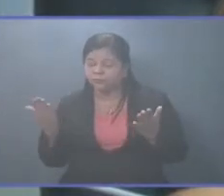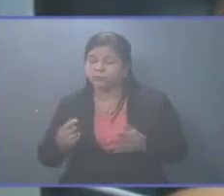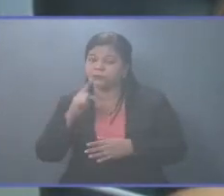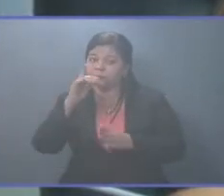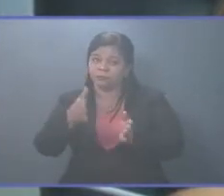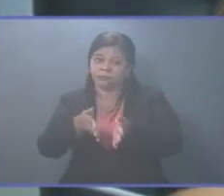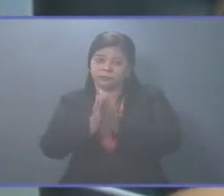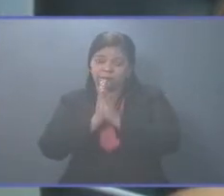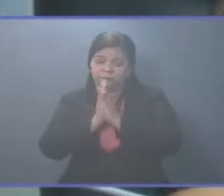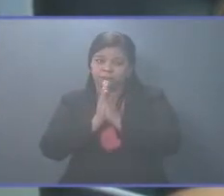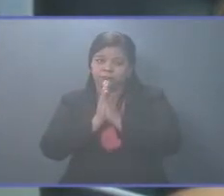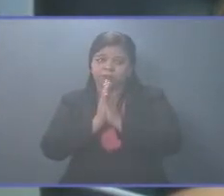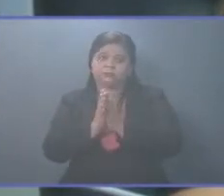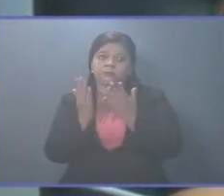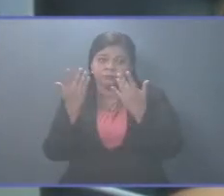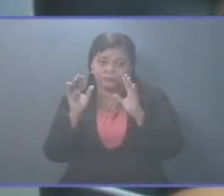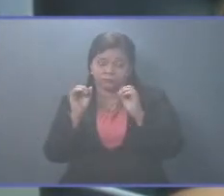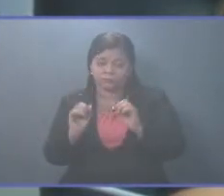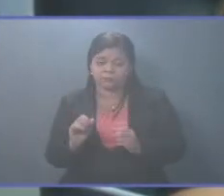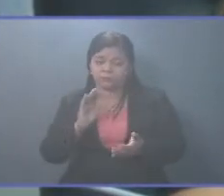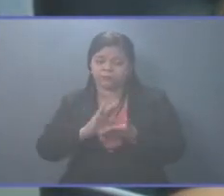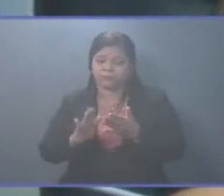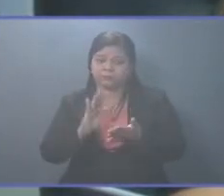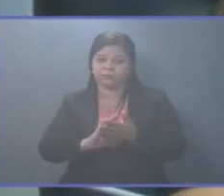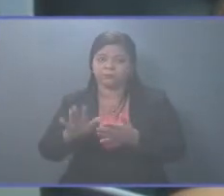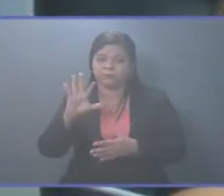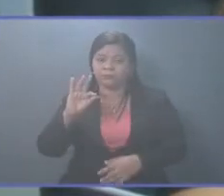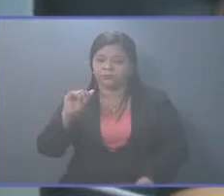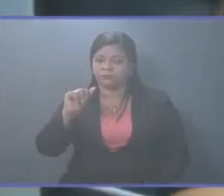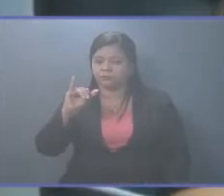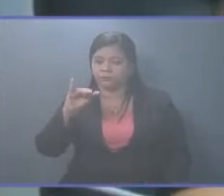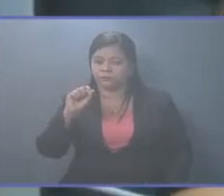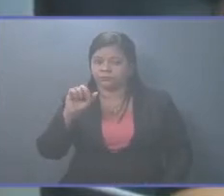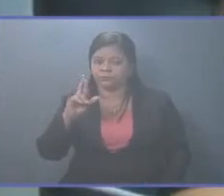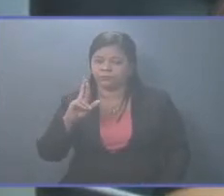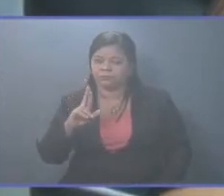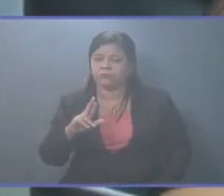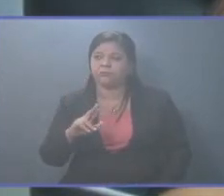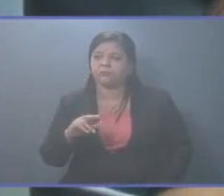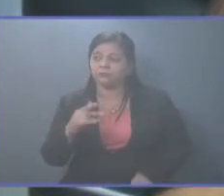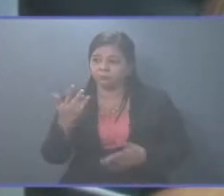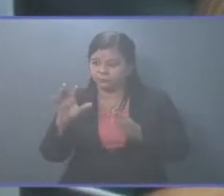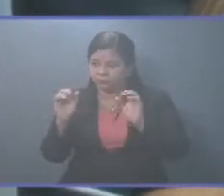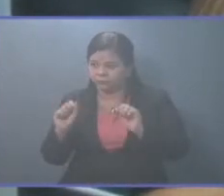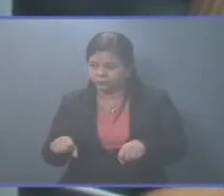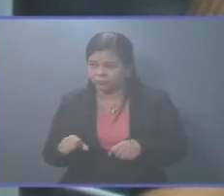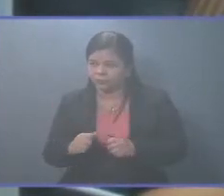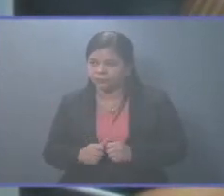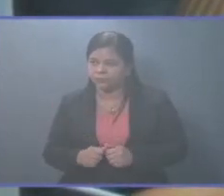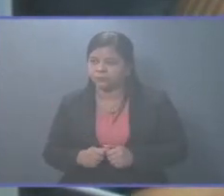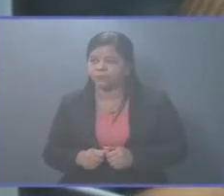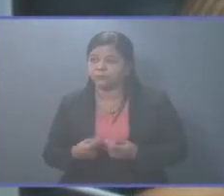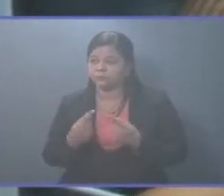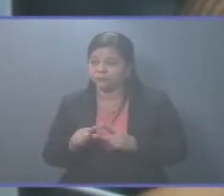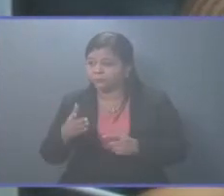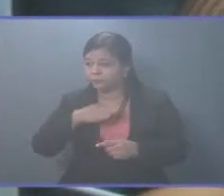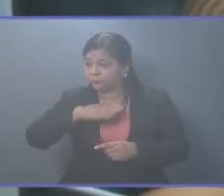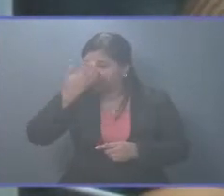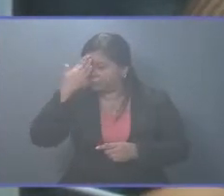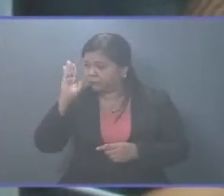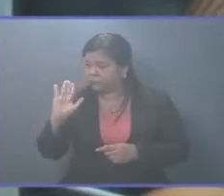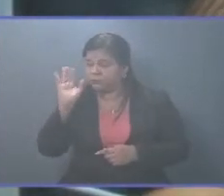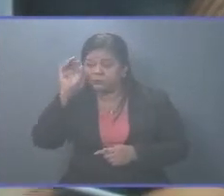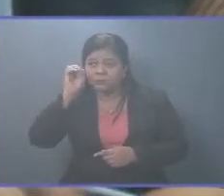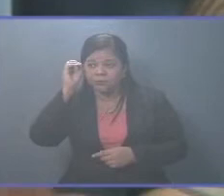pues, para comprar Pfizer, que me imagino yo que podría darse, no sé cuál es la opinión de